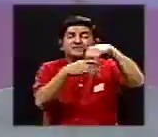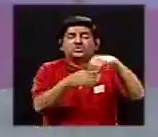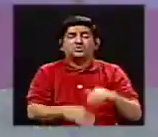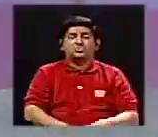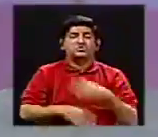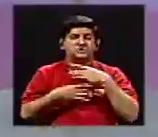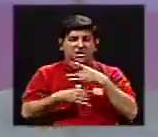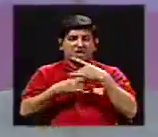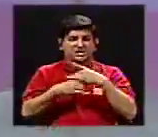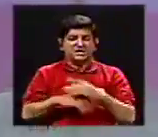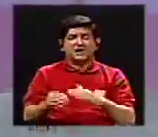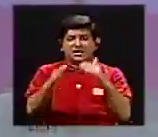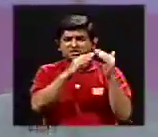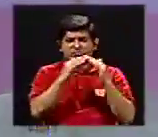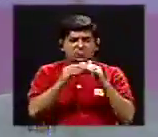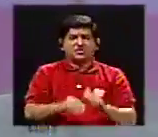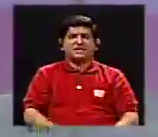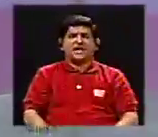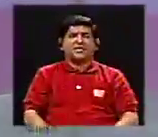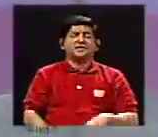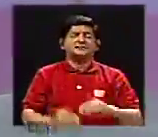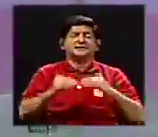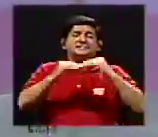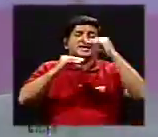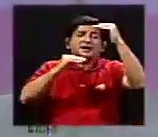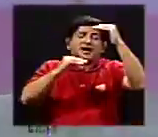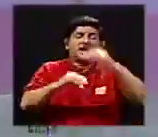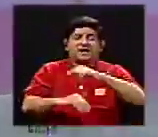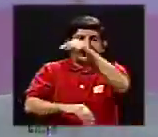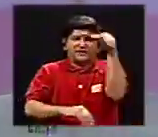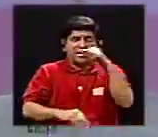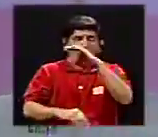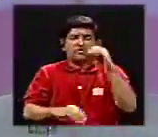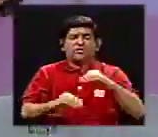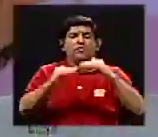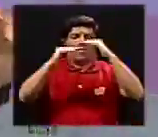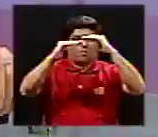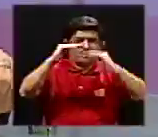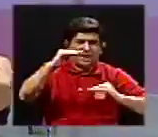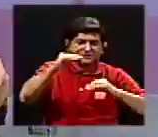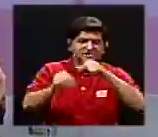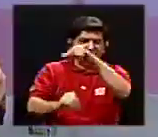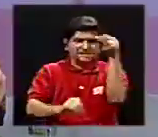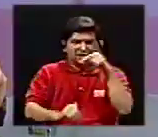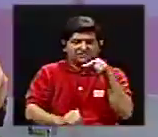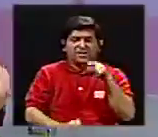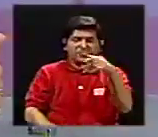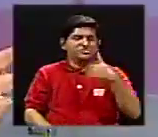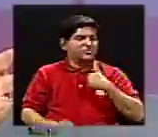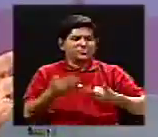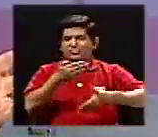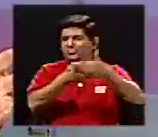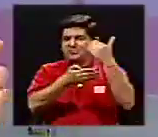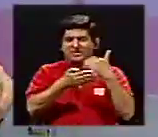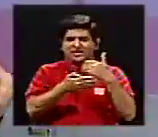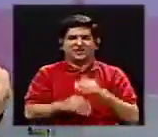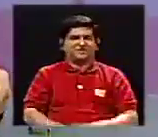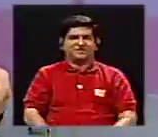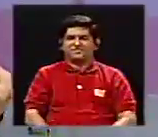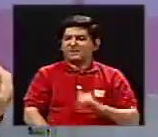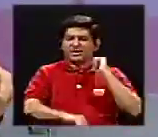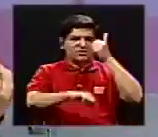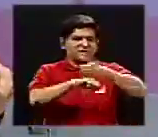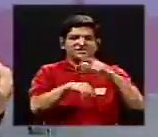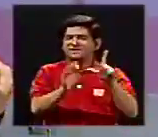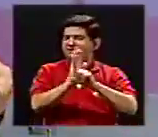los intereses de las comunidades aguas arriba con los de aguas abajo de una cuenca, esta visión no se tenía ni se tiene